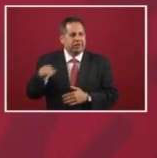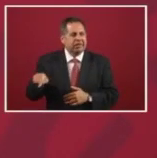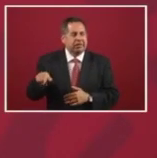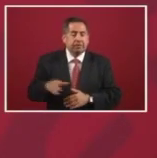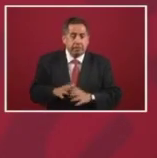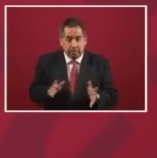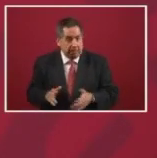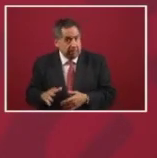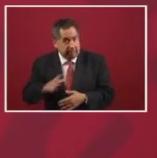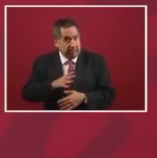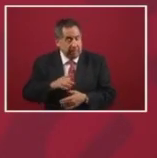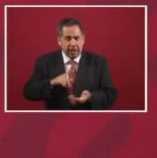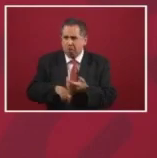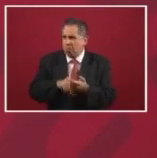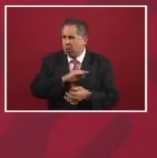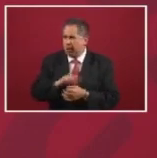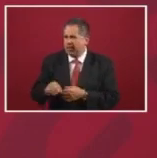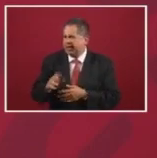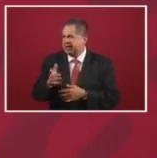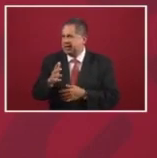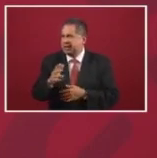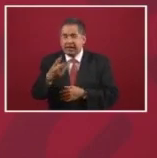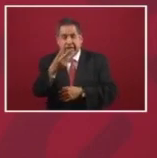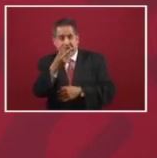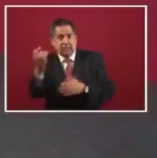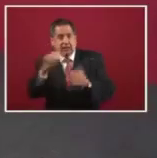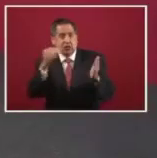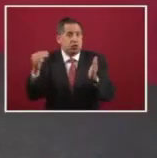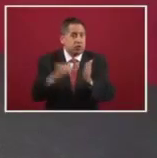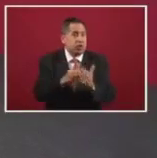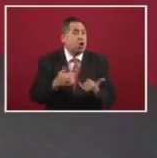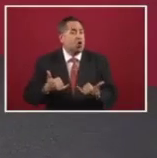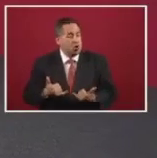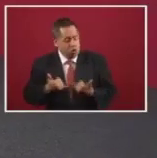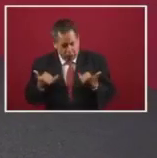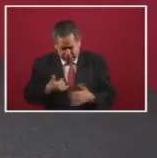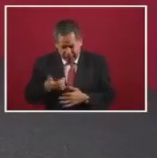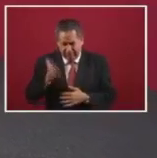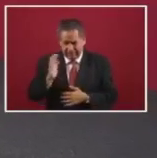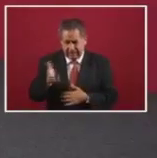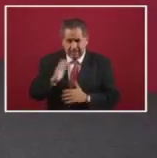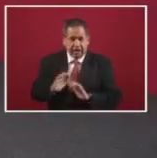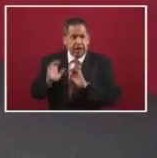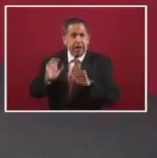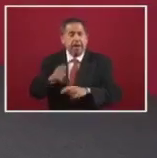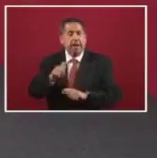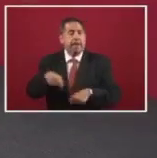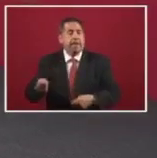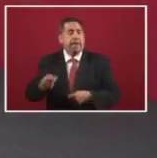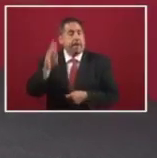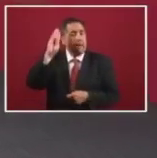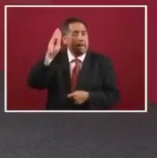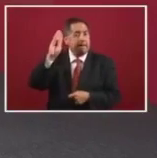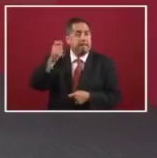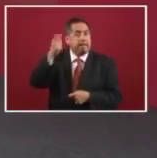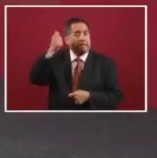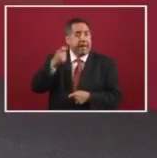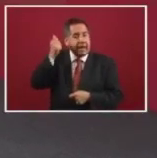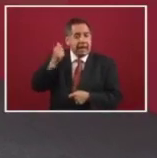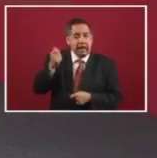hay cerca de 300 mil jóvenes que tienen becas de